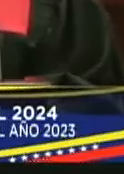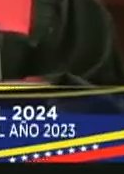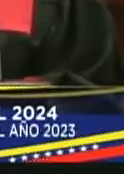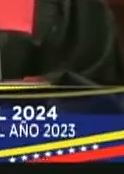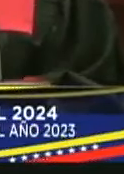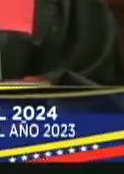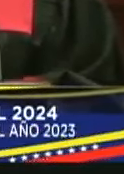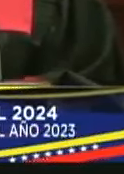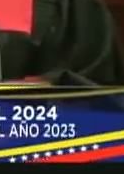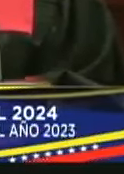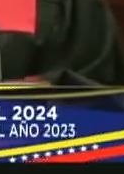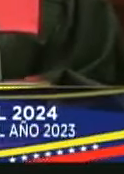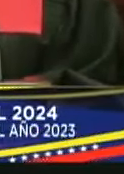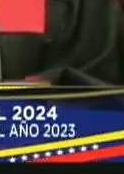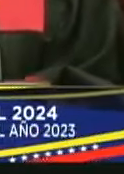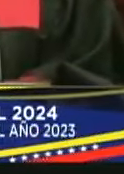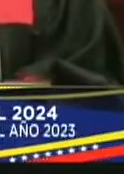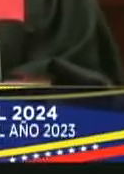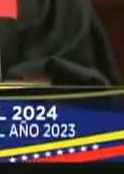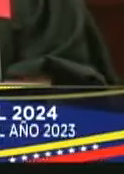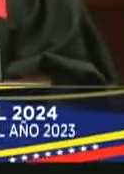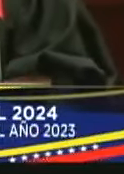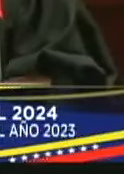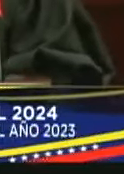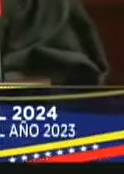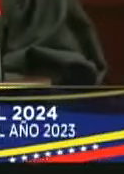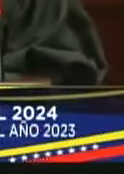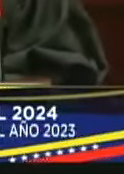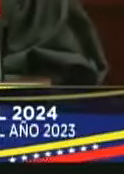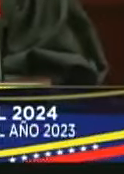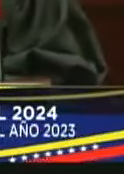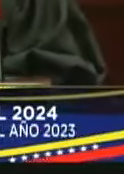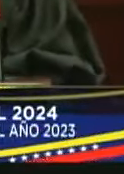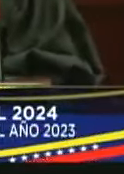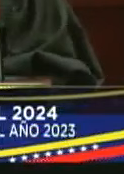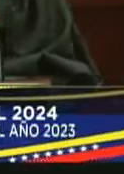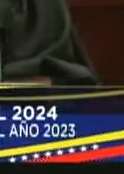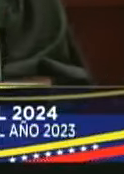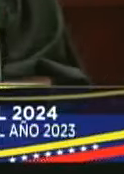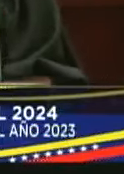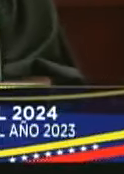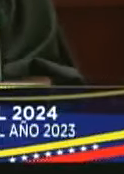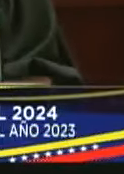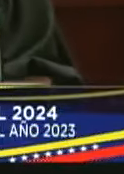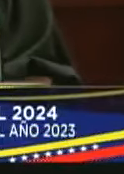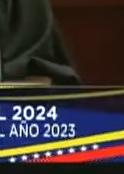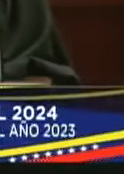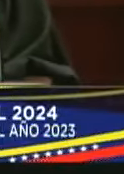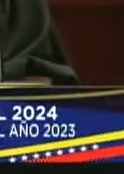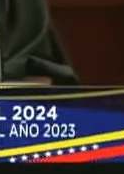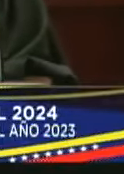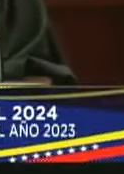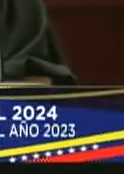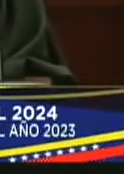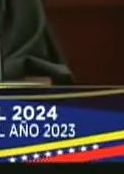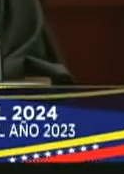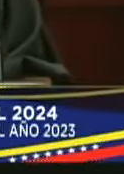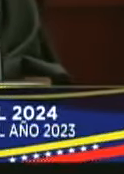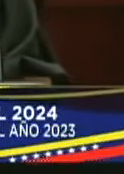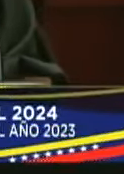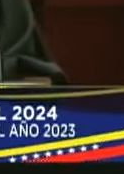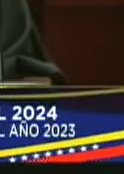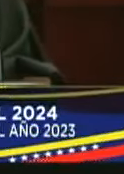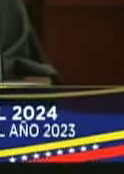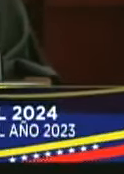Finalizada la Segunda Guerra Mundial, los Estados Unidos asumen el liderazgo del bloque de los